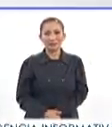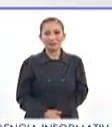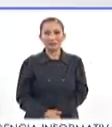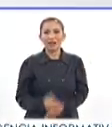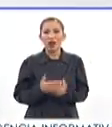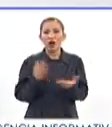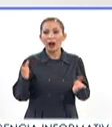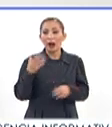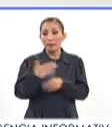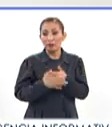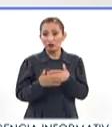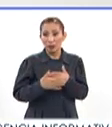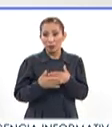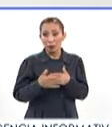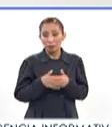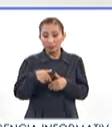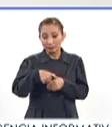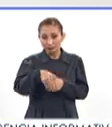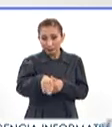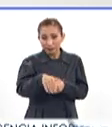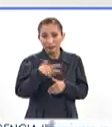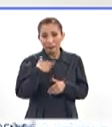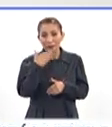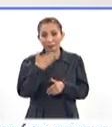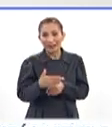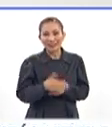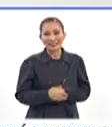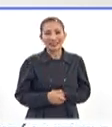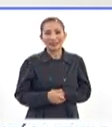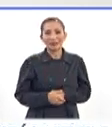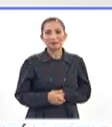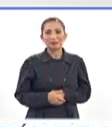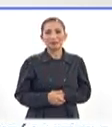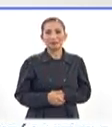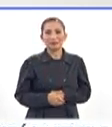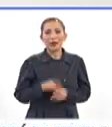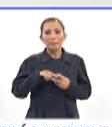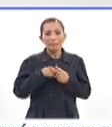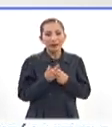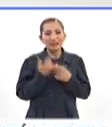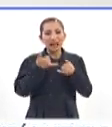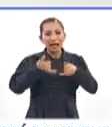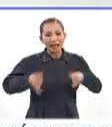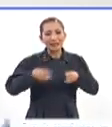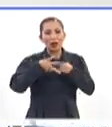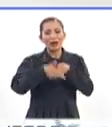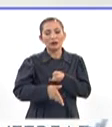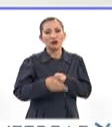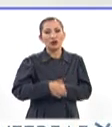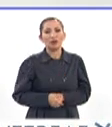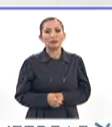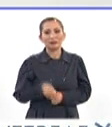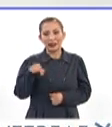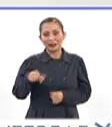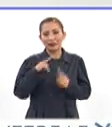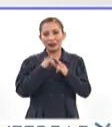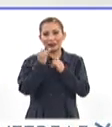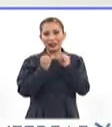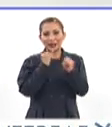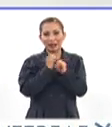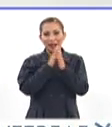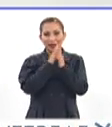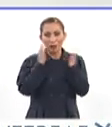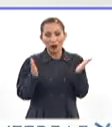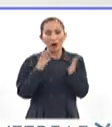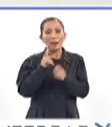Bueno, y pues en unos cuantos minutos, Omar, estará, como bien te lo mencioné, dando inicio a la ceremonia de inauguración de esta Feria Internacional